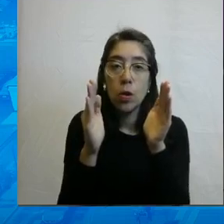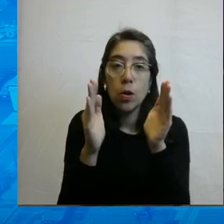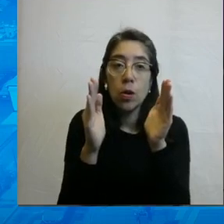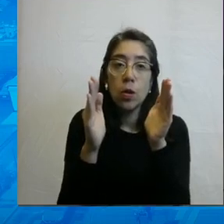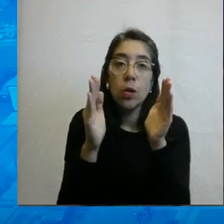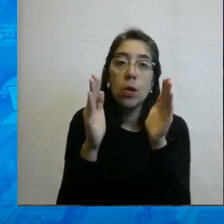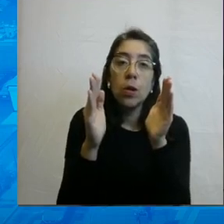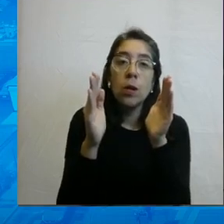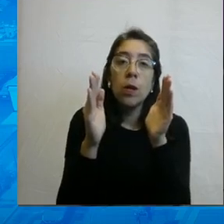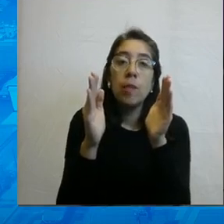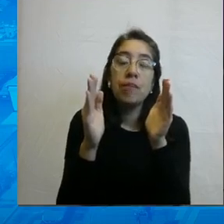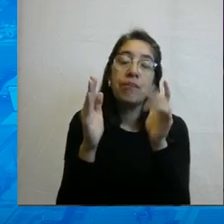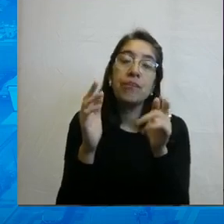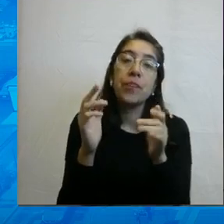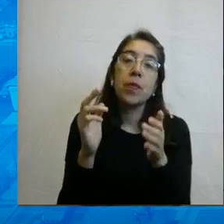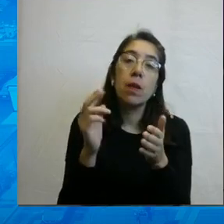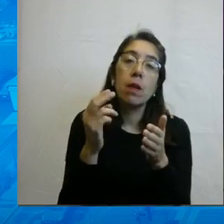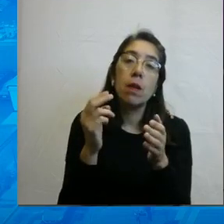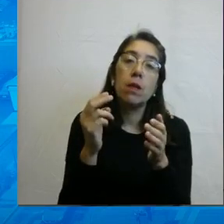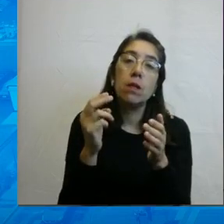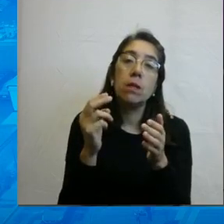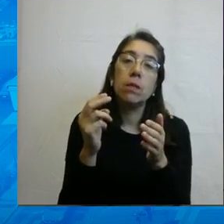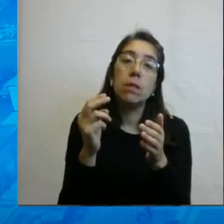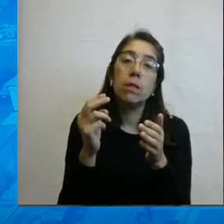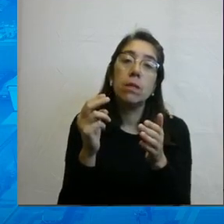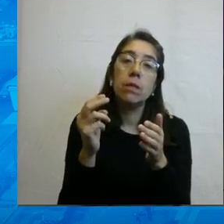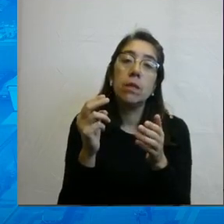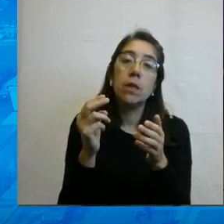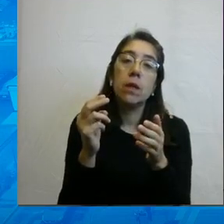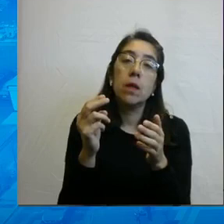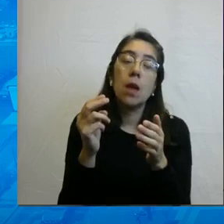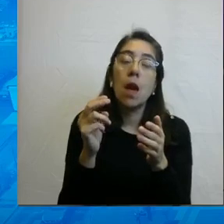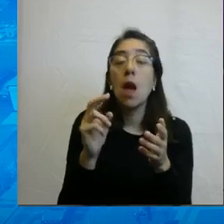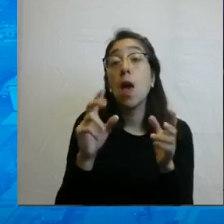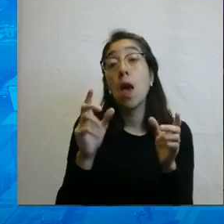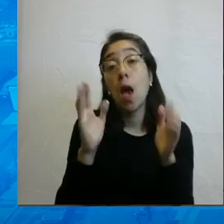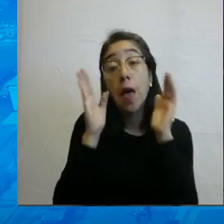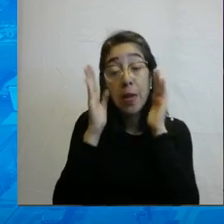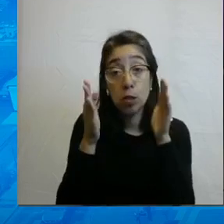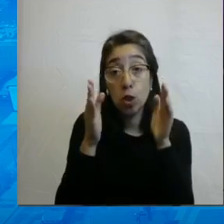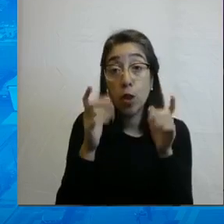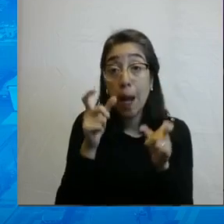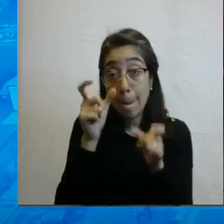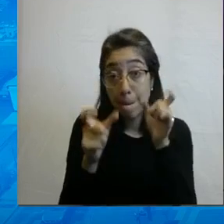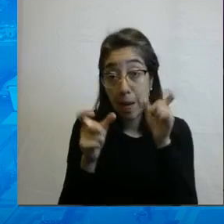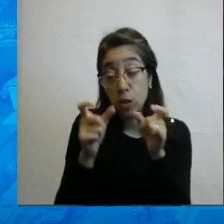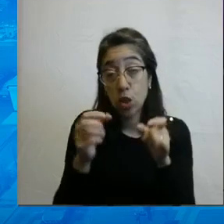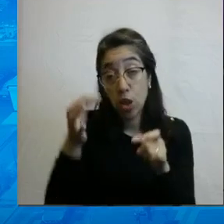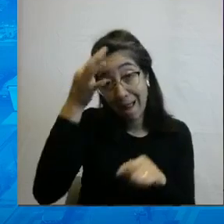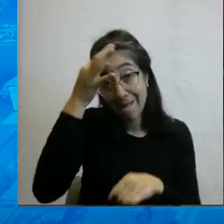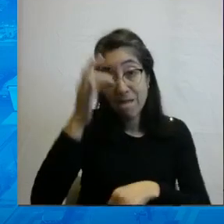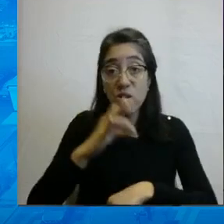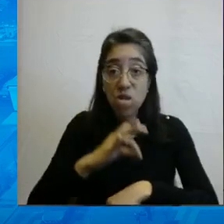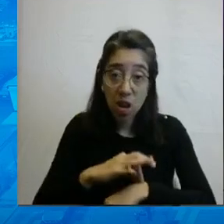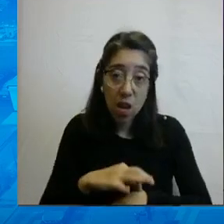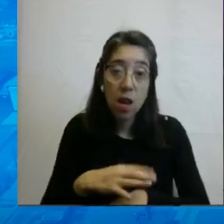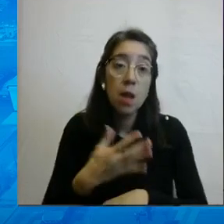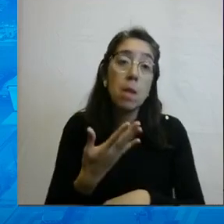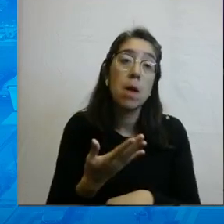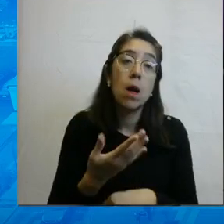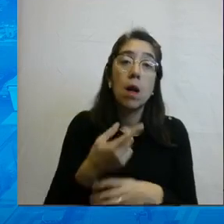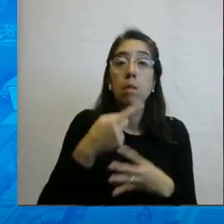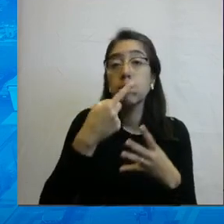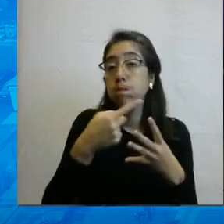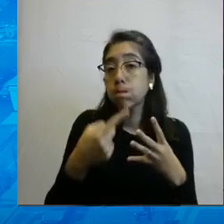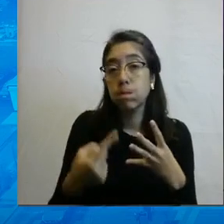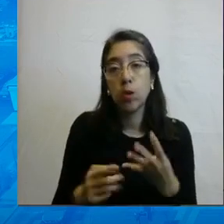son más o menos especiales, que tienen que ver, que es un punto de vista técnico, que tiene que ver con la separación de las áreas sucias, de las áreas limpias, pero todo eso